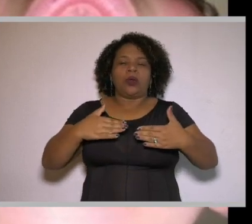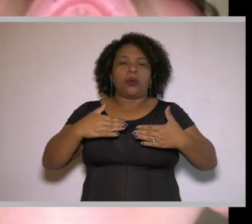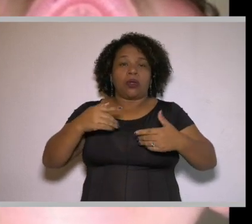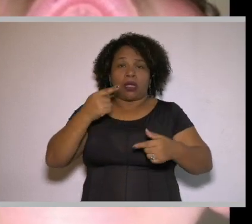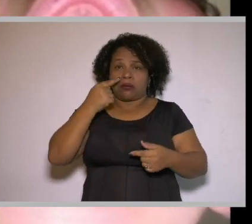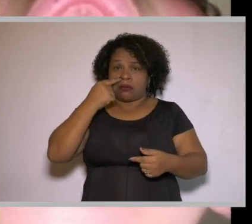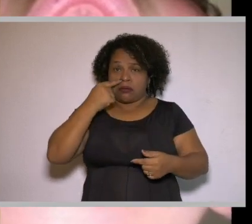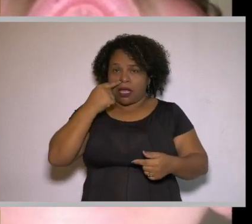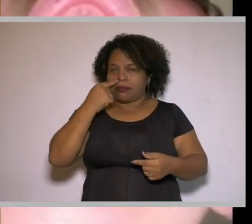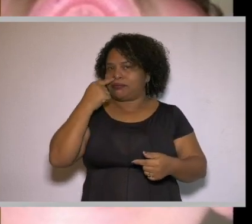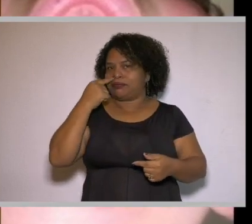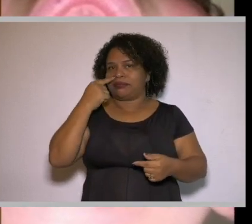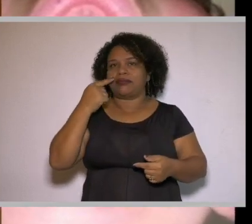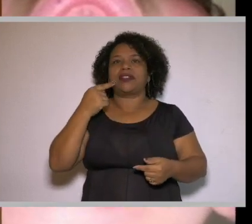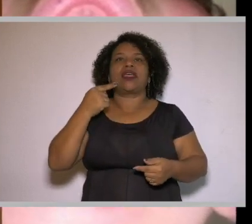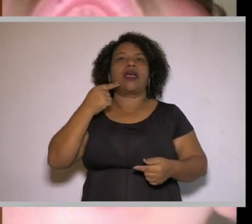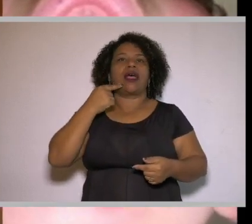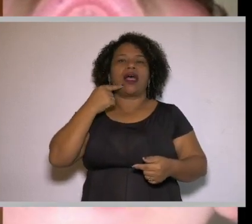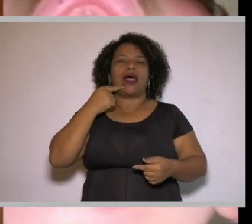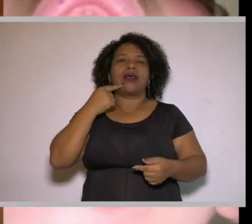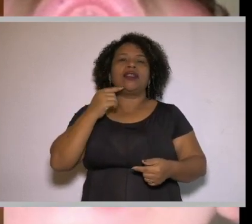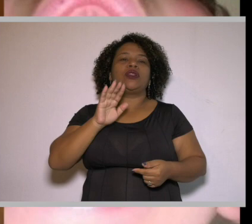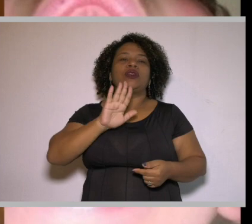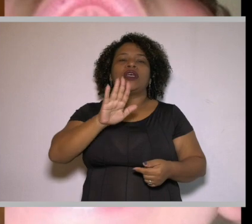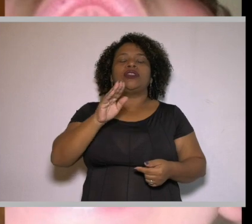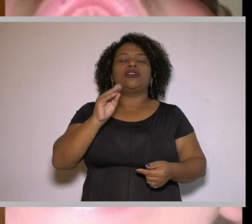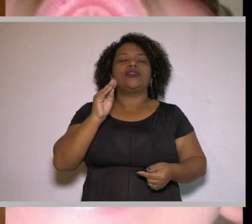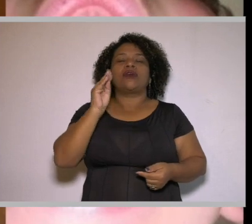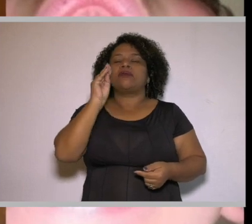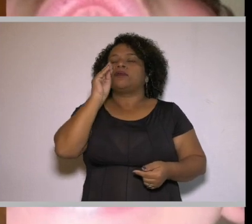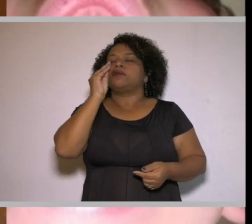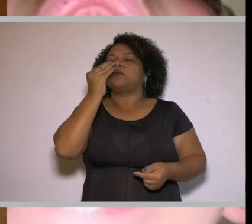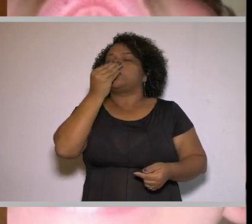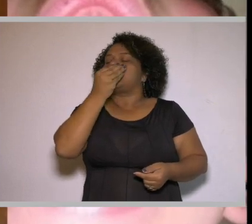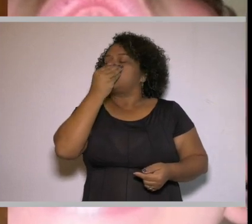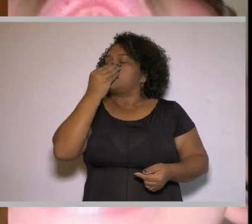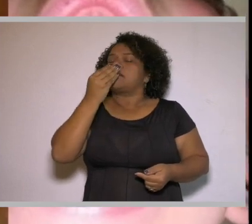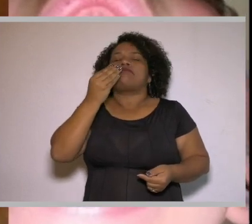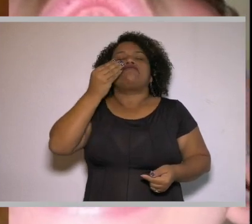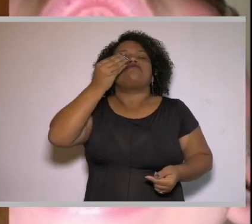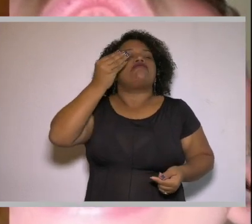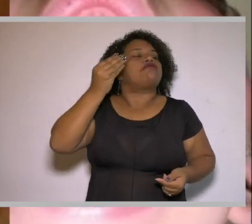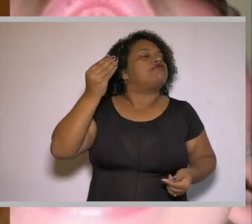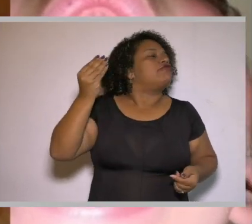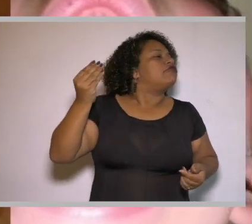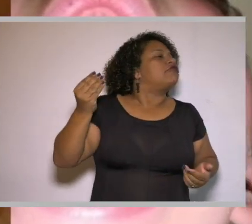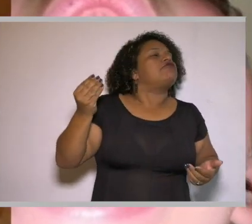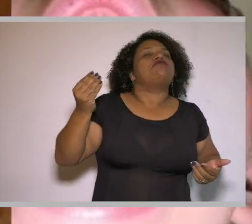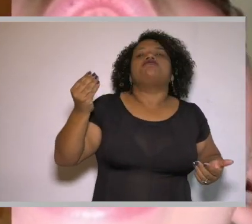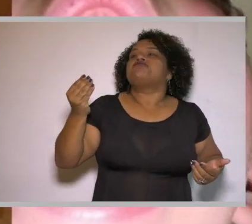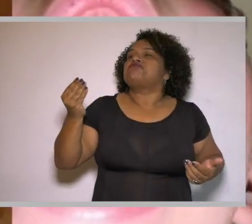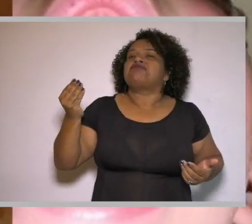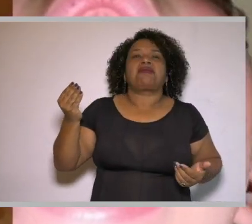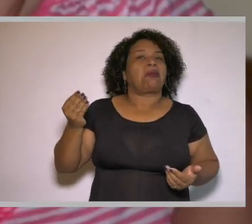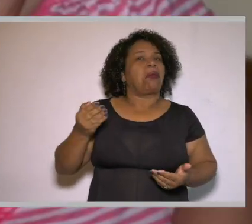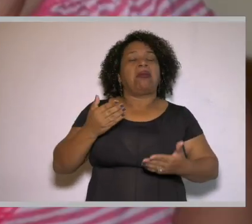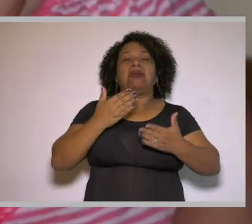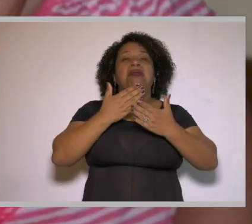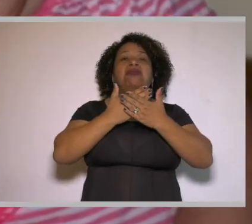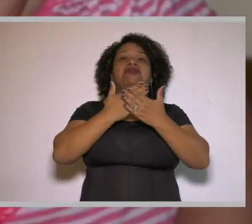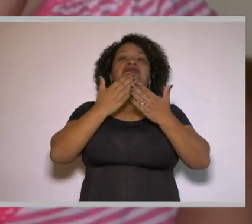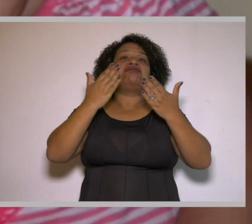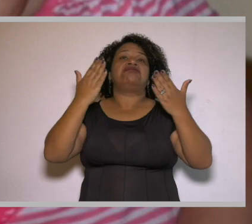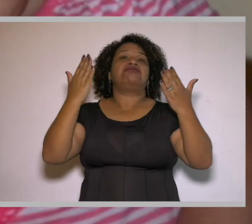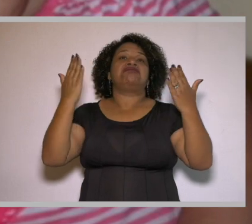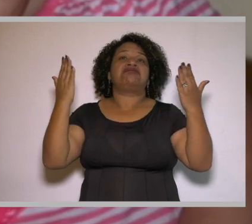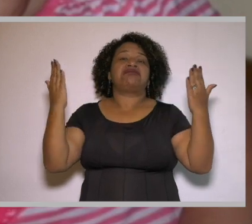hacia adelante, son los pacientes que tienen ese paladar altos, paladares ojivales, respiraciones orales frecuentes, una fase adenoidea,